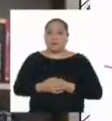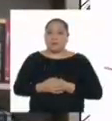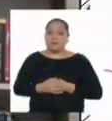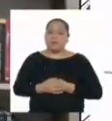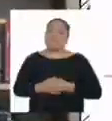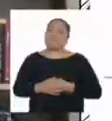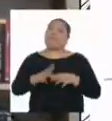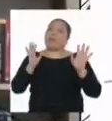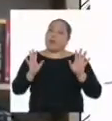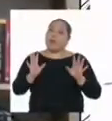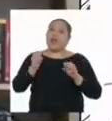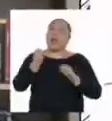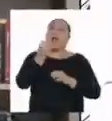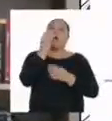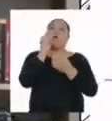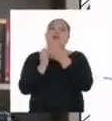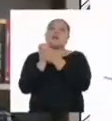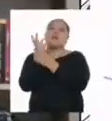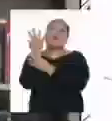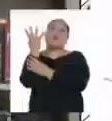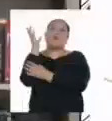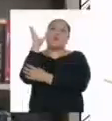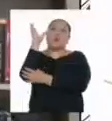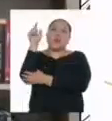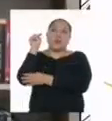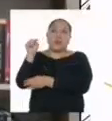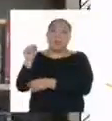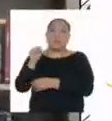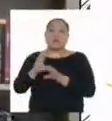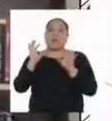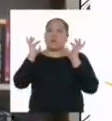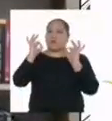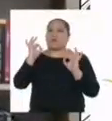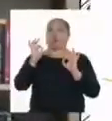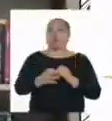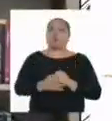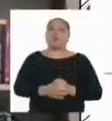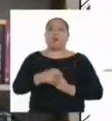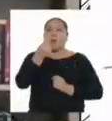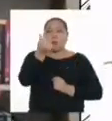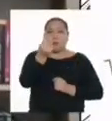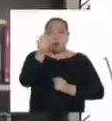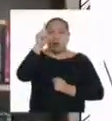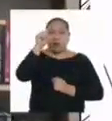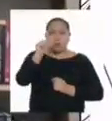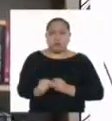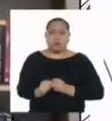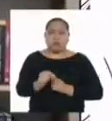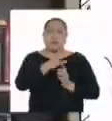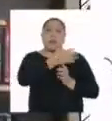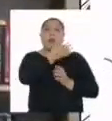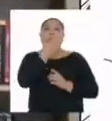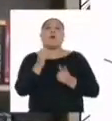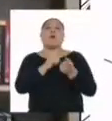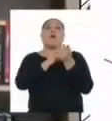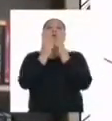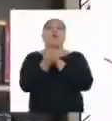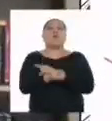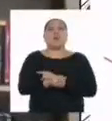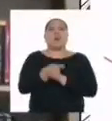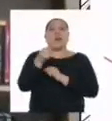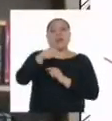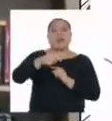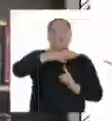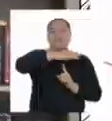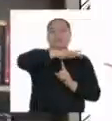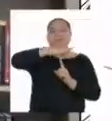Afortunadamente, existen plantas que representan alternativas eficientes y baratas para mejorar ecosistemas